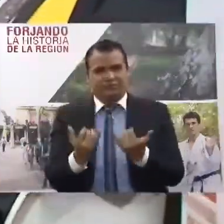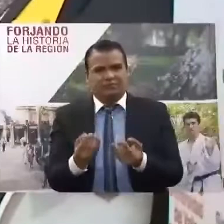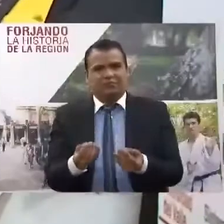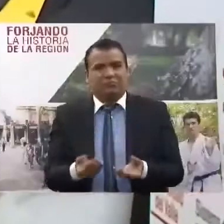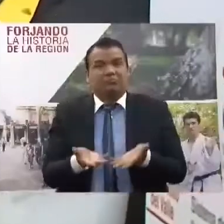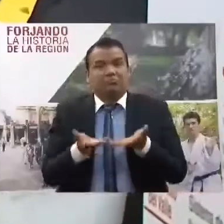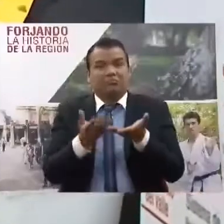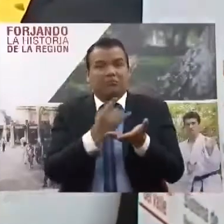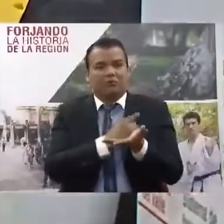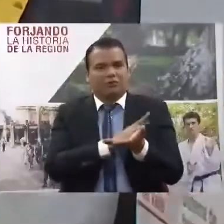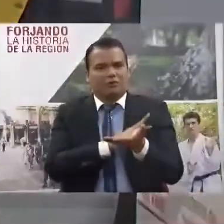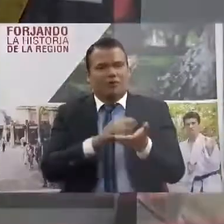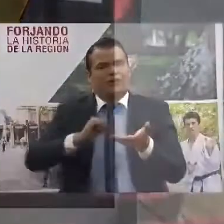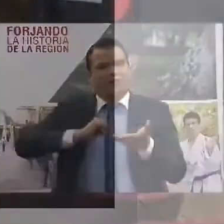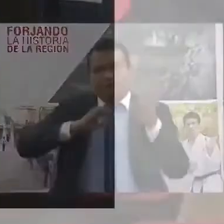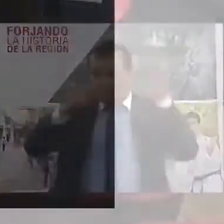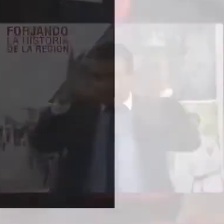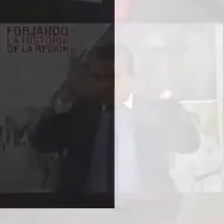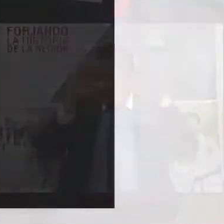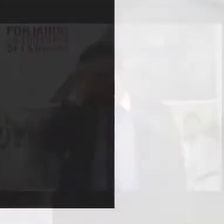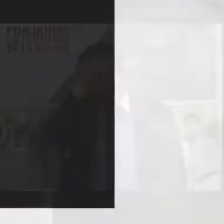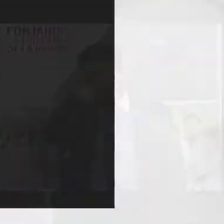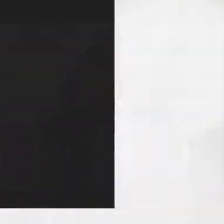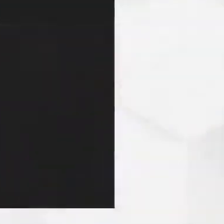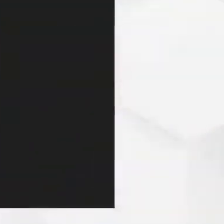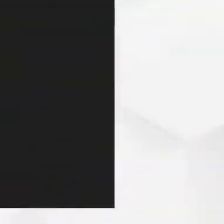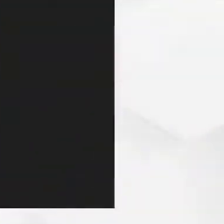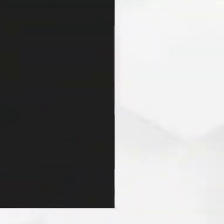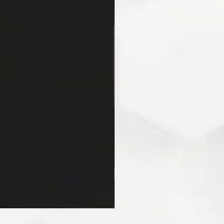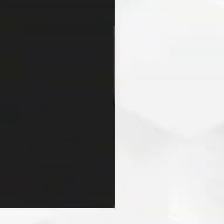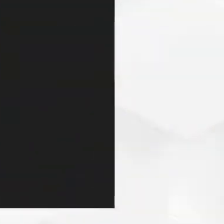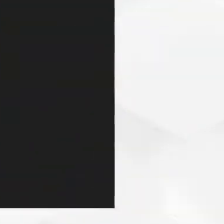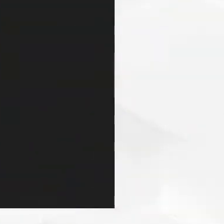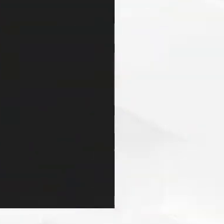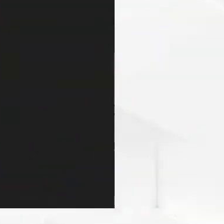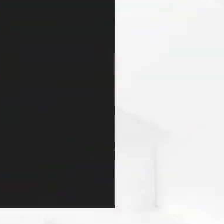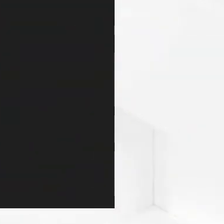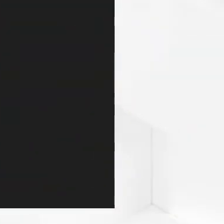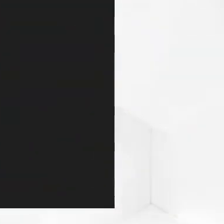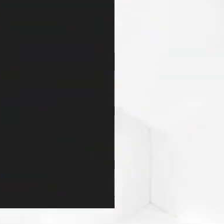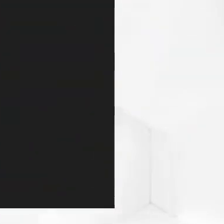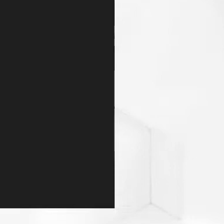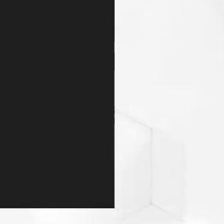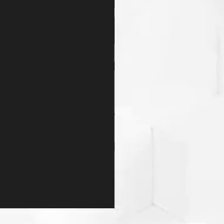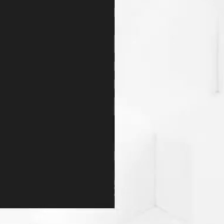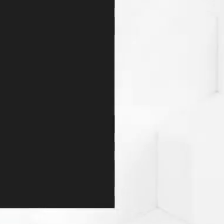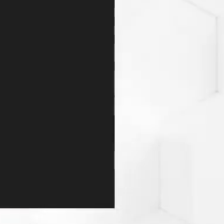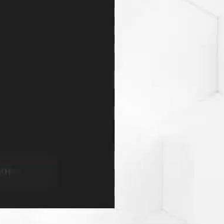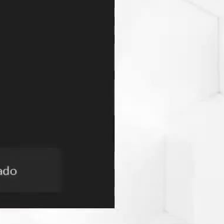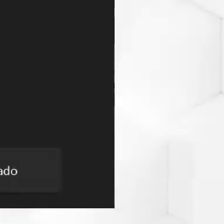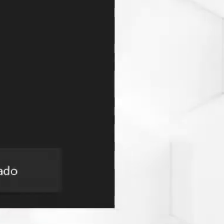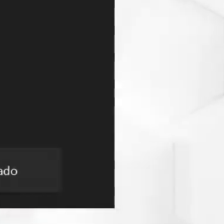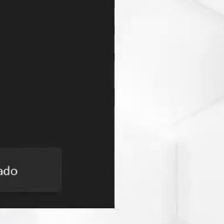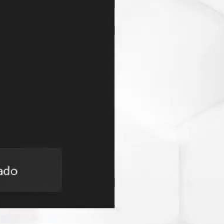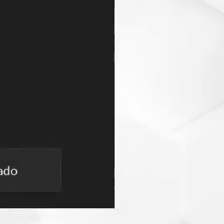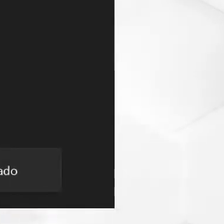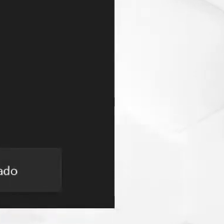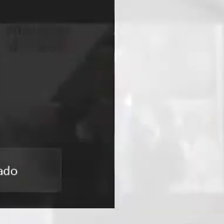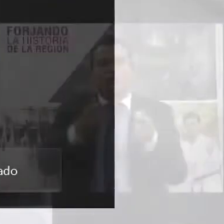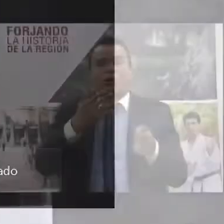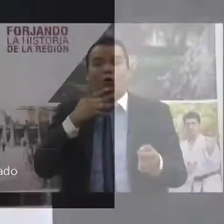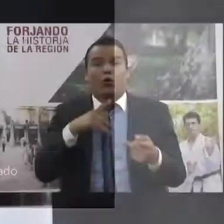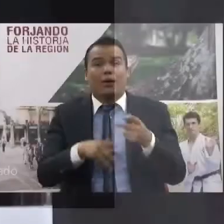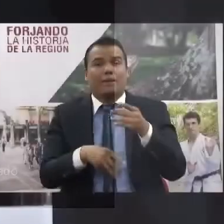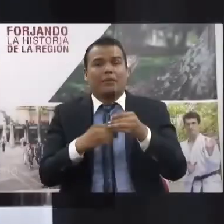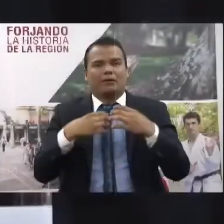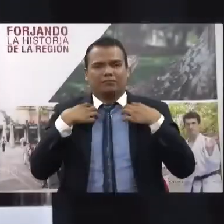virtual, compuesto por un birrete con la borla del color que identifica la facultad o instituto académico del cual se están graduando